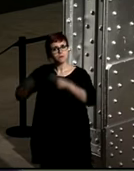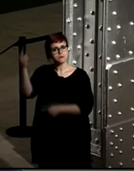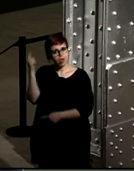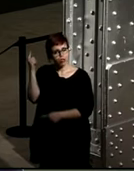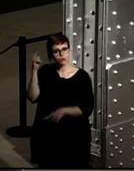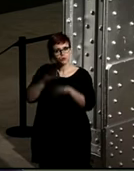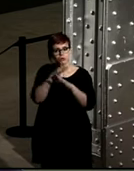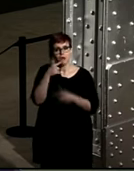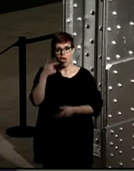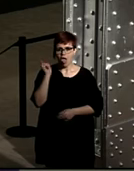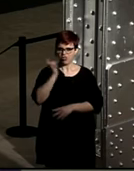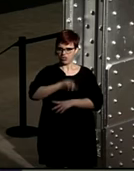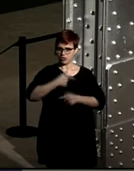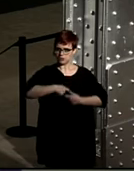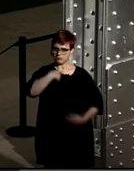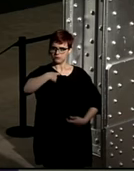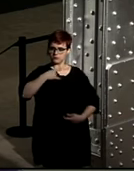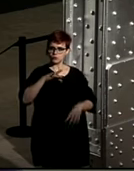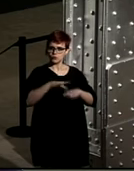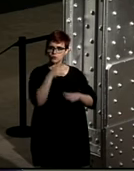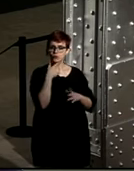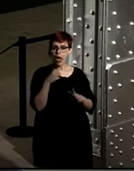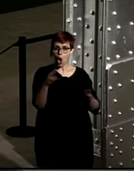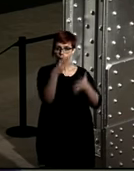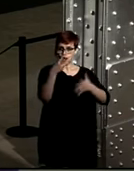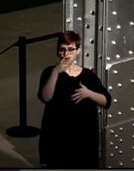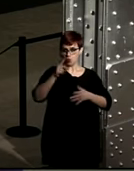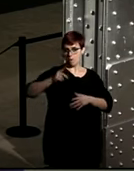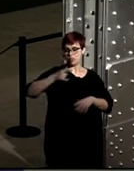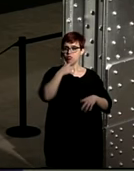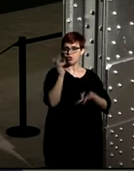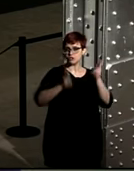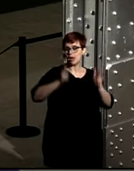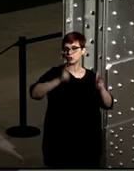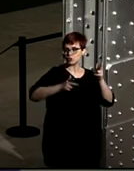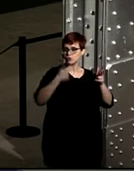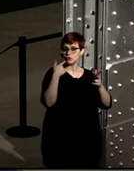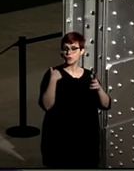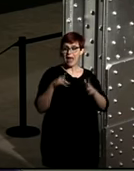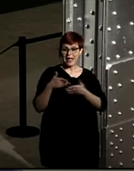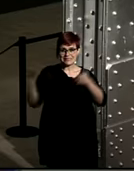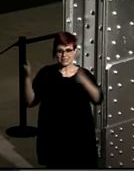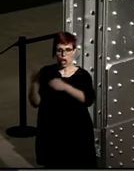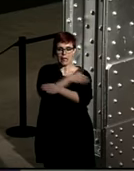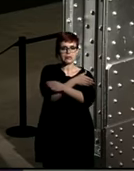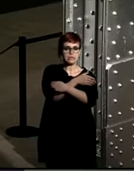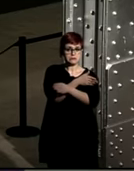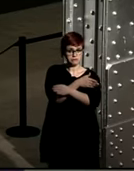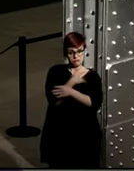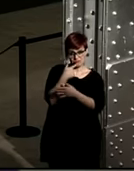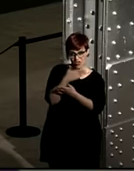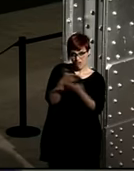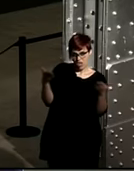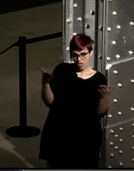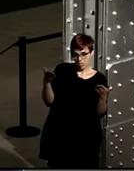con varios directivos que estaban detrás de 8 apellidos vascos la semana antes del estreno. Nadie, ni